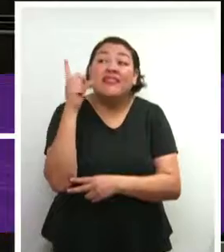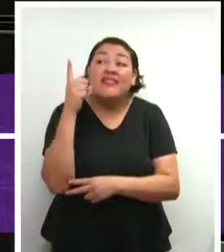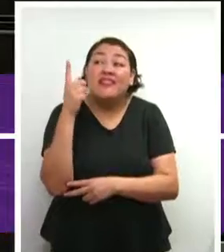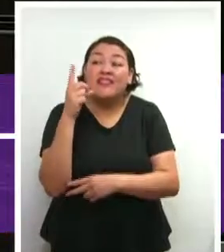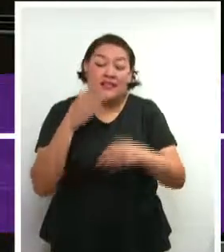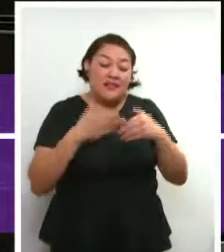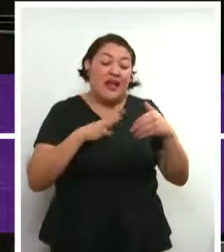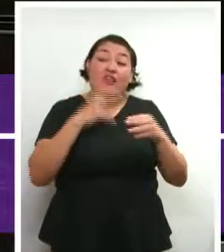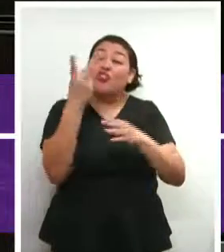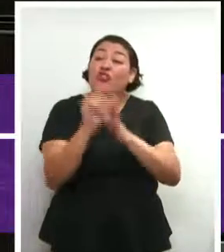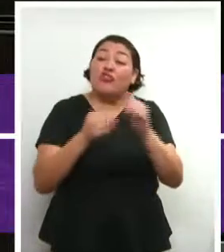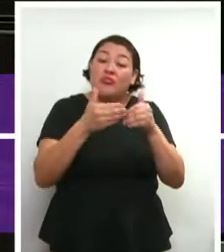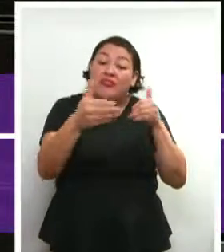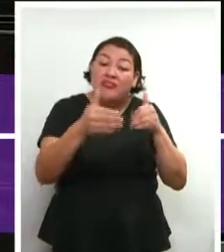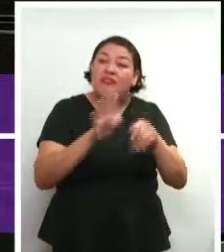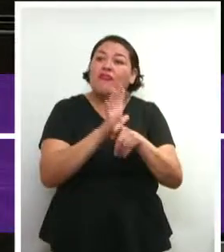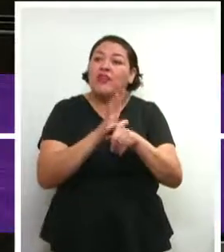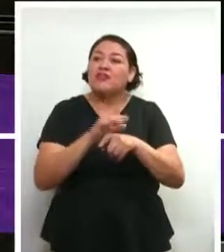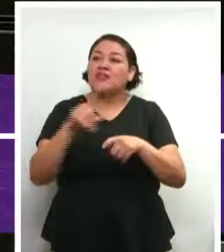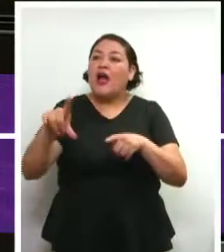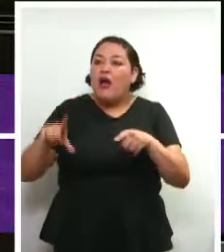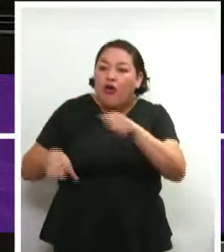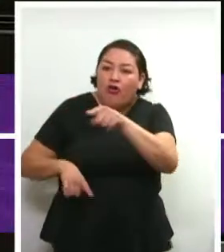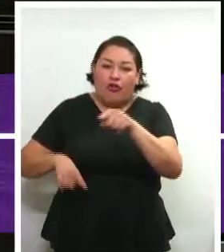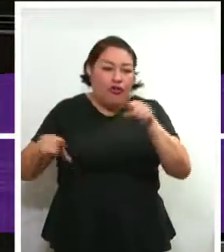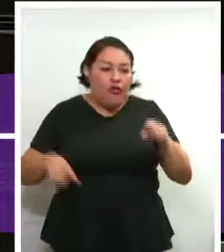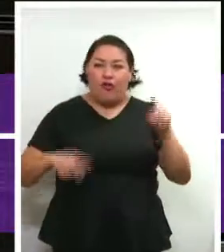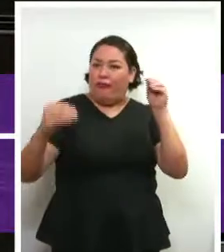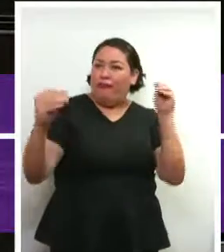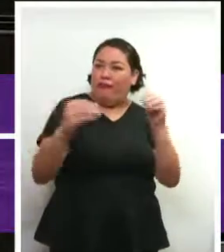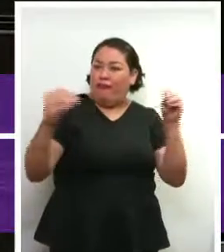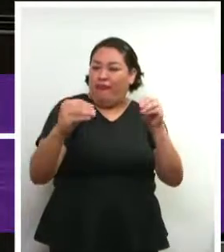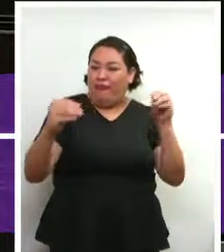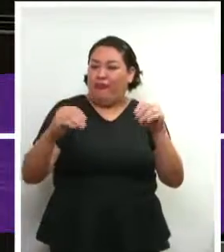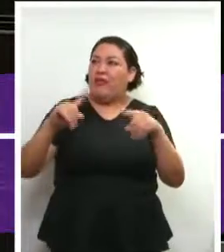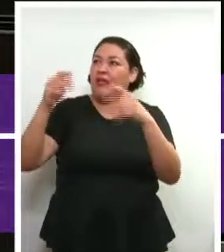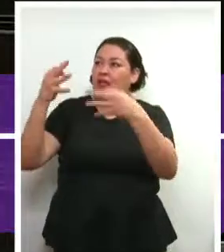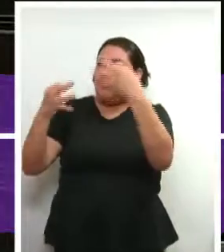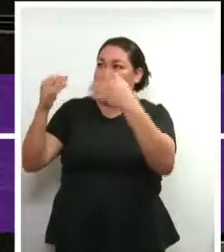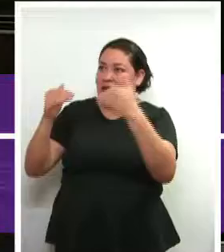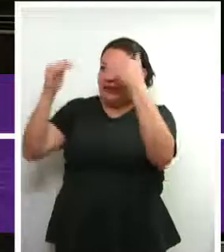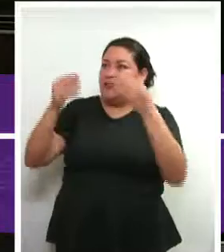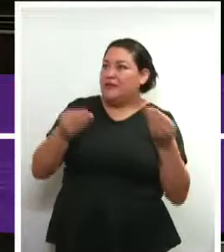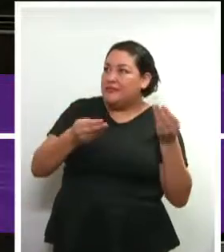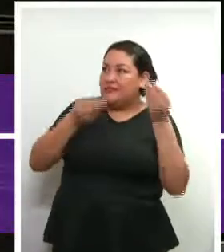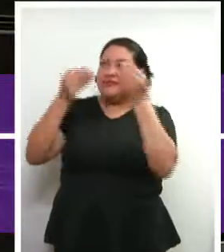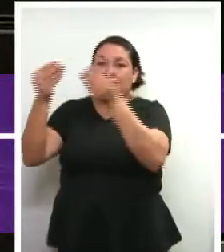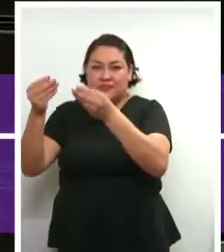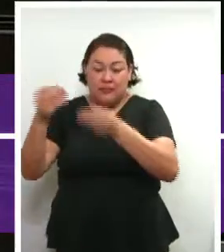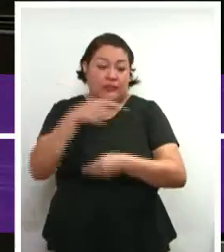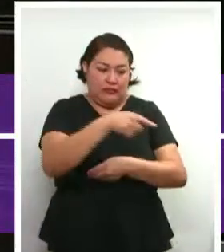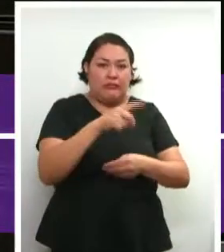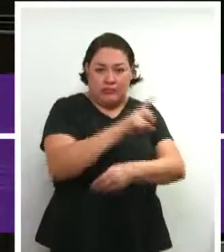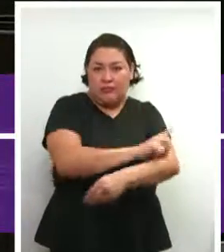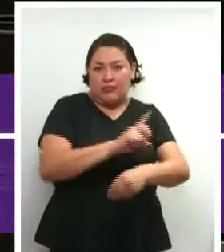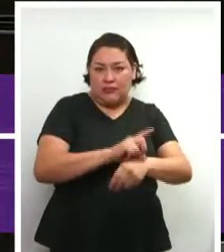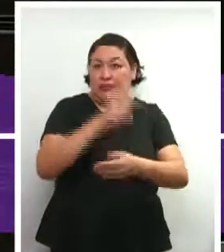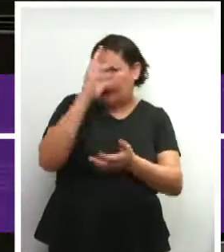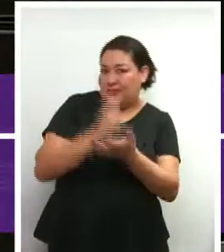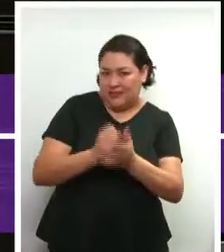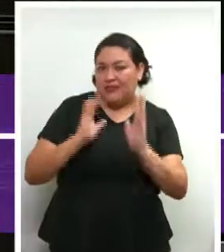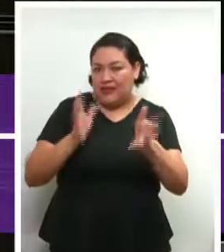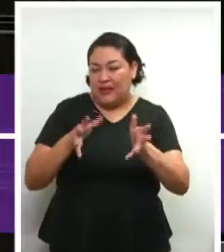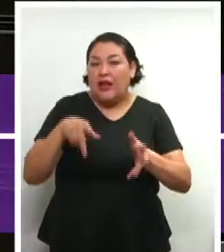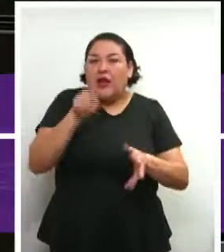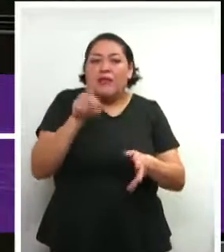tengo todavía 2 meses más para comprometer y ejercer gasto público? Bueno, la ganó la delegación Miguel Hidalgo, pero no podemos estar